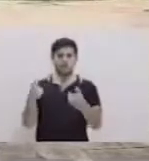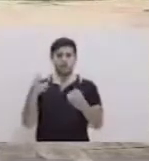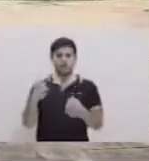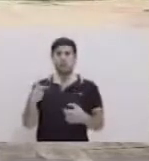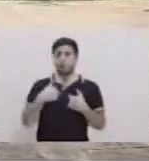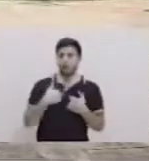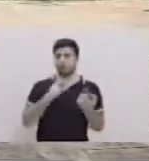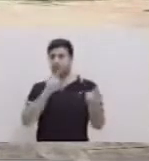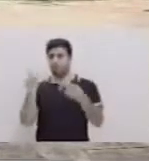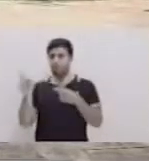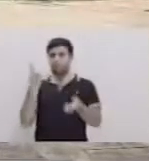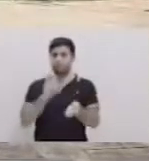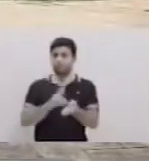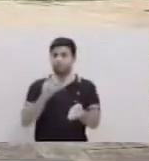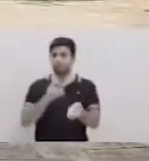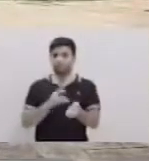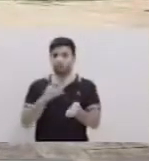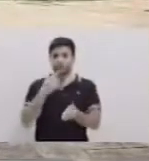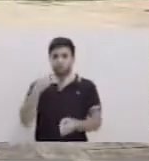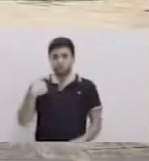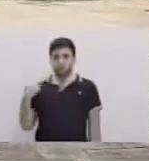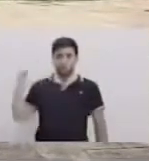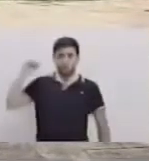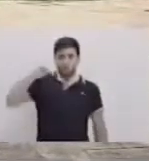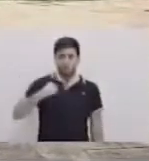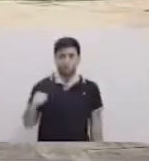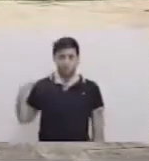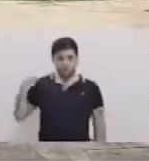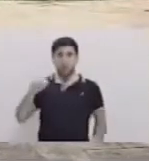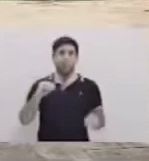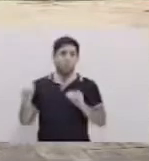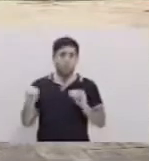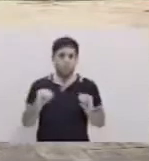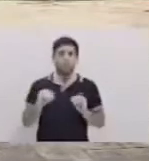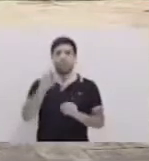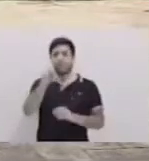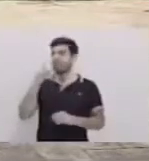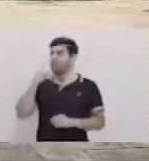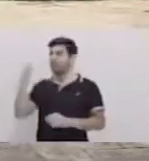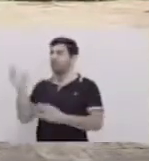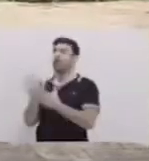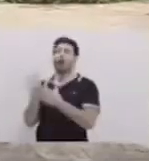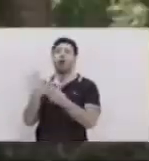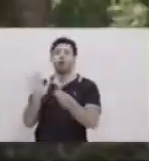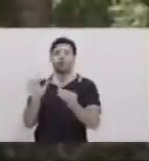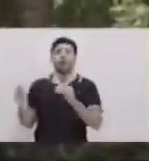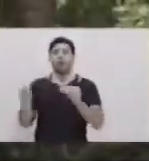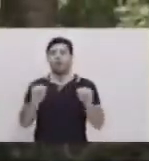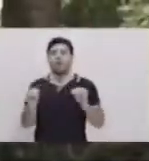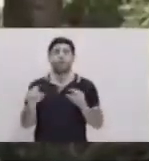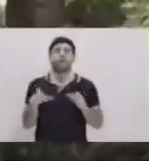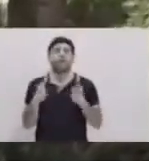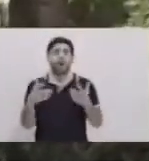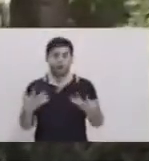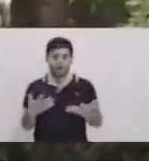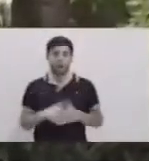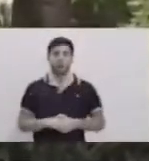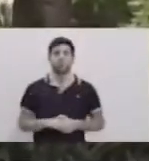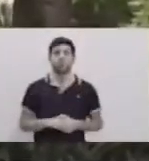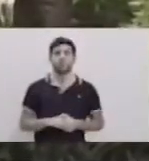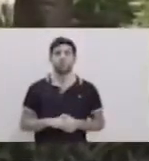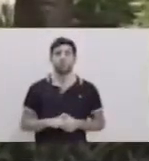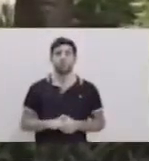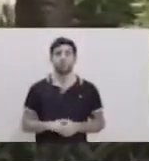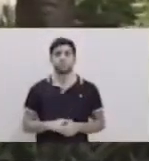doctor y me dijo que mueva el brazo así, así, así. Yo tengo un tic, tic,